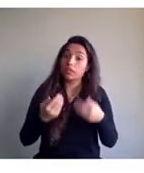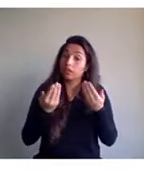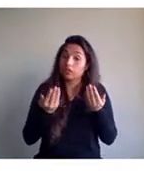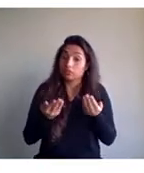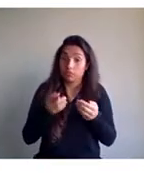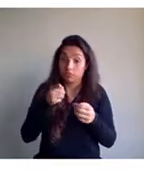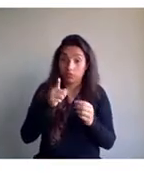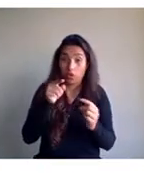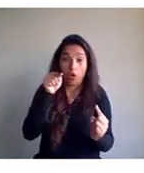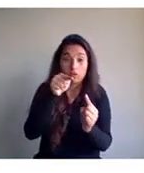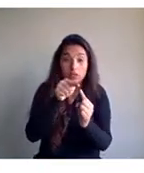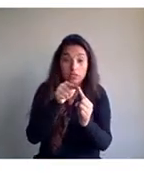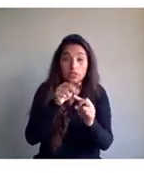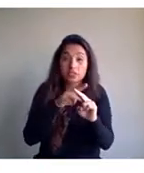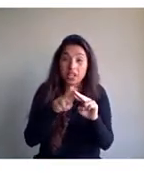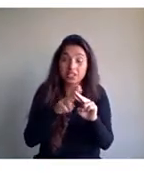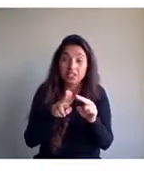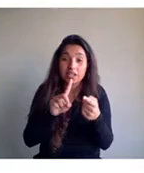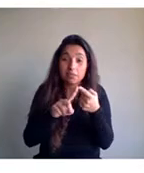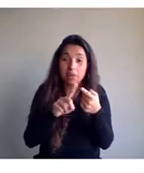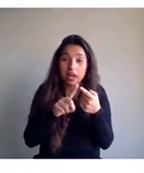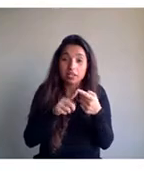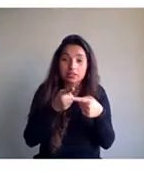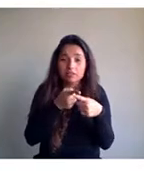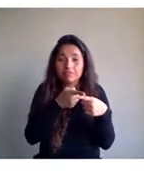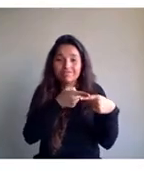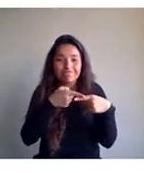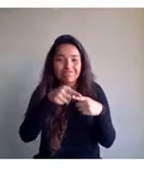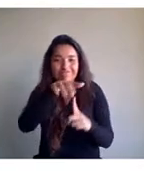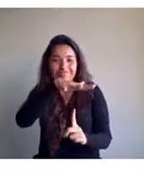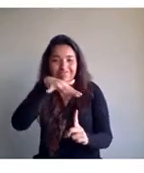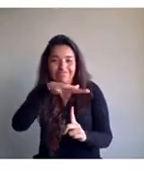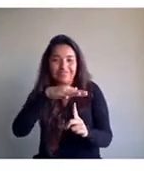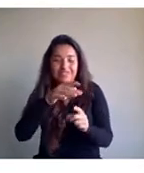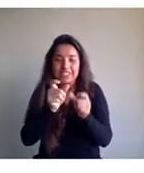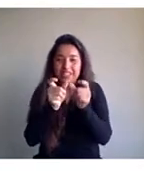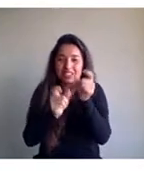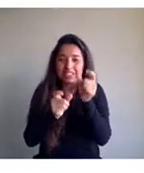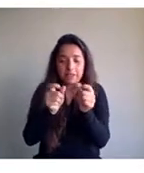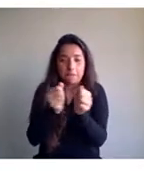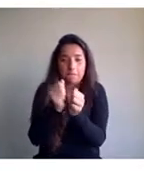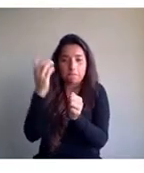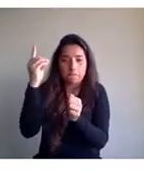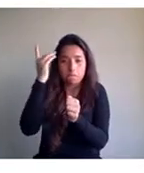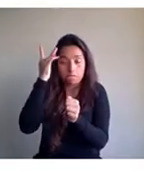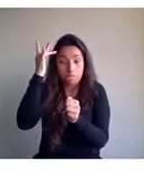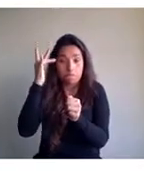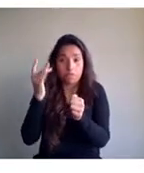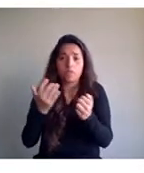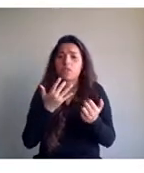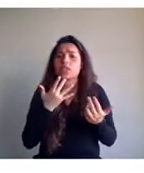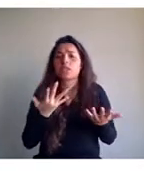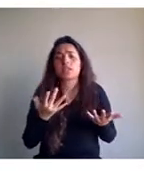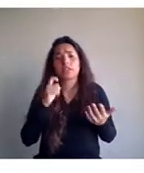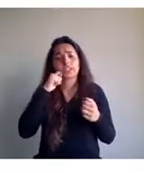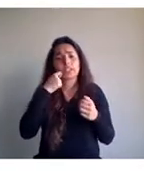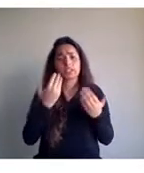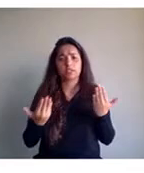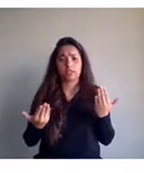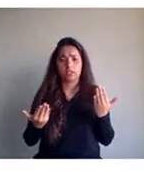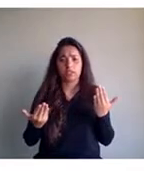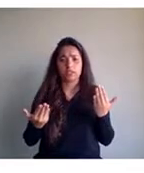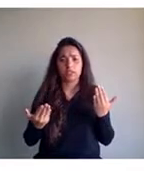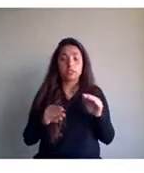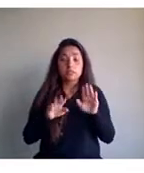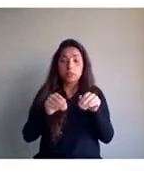la participación social de las personas con discapacidad conlleva esencialmente una especie